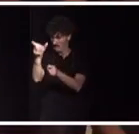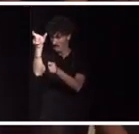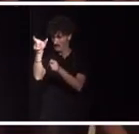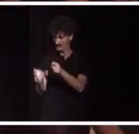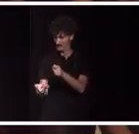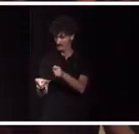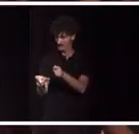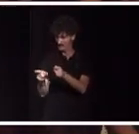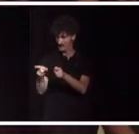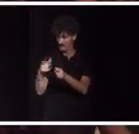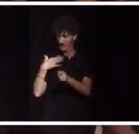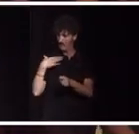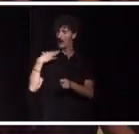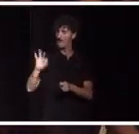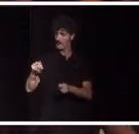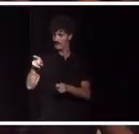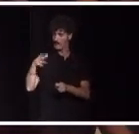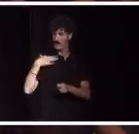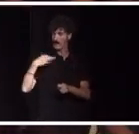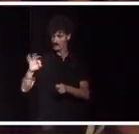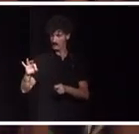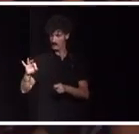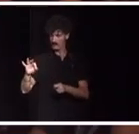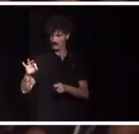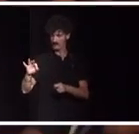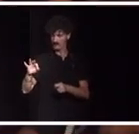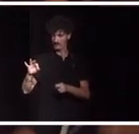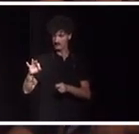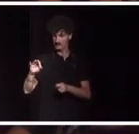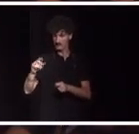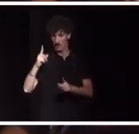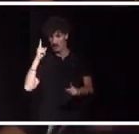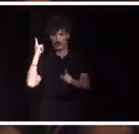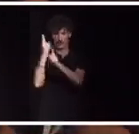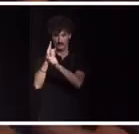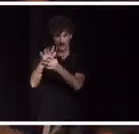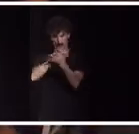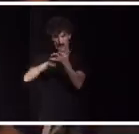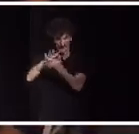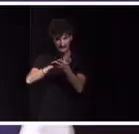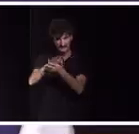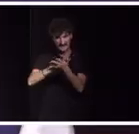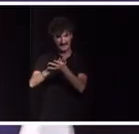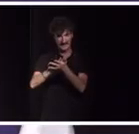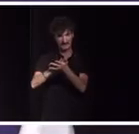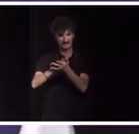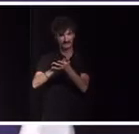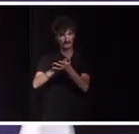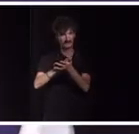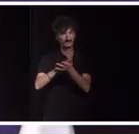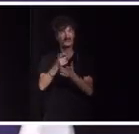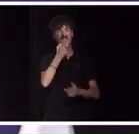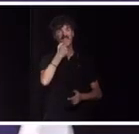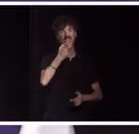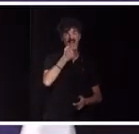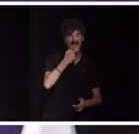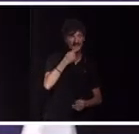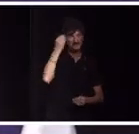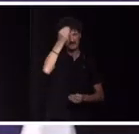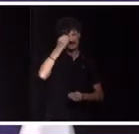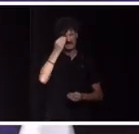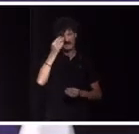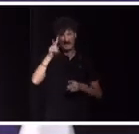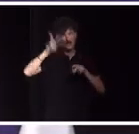de alguien que fue capaz de derrotar al Imperio Británico cuando todos pensaban que era